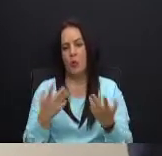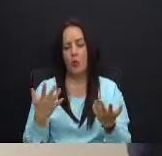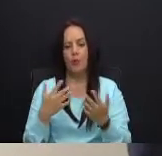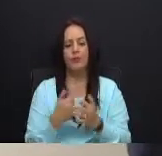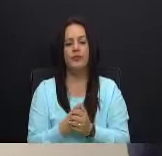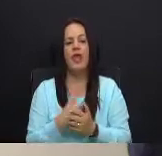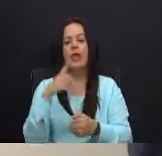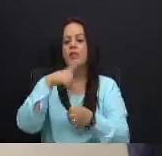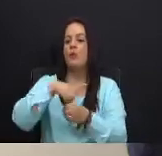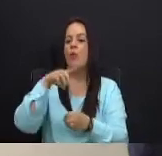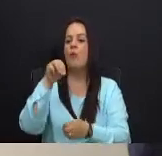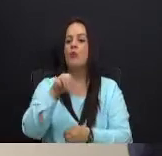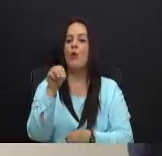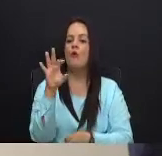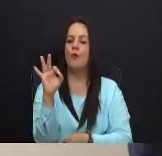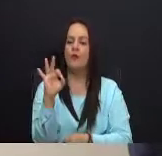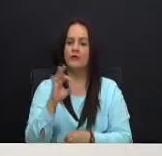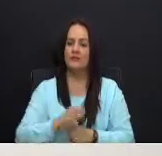Diputado Muñoz Fonseca.